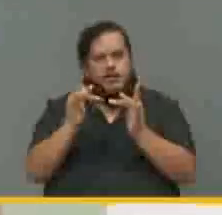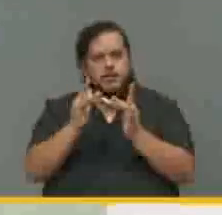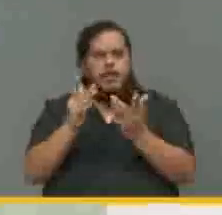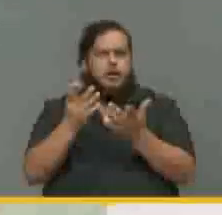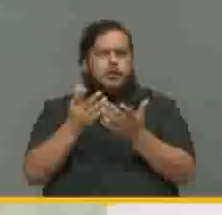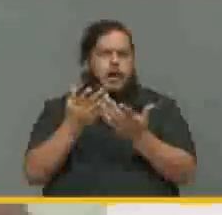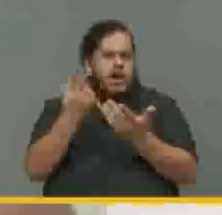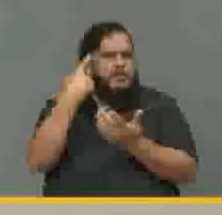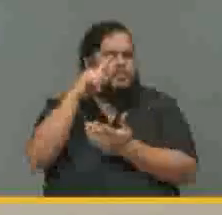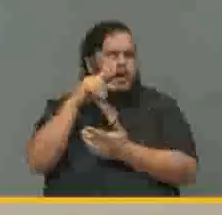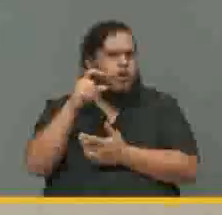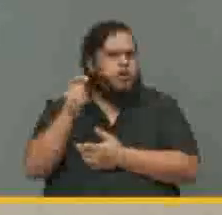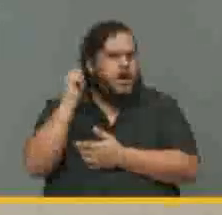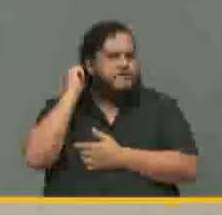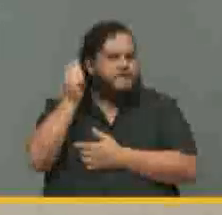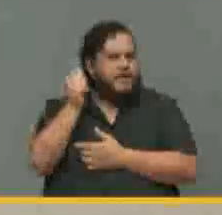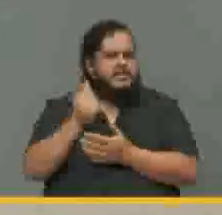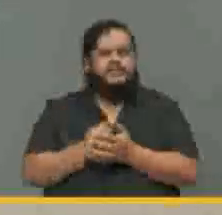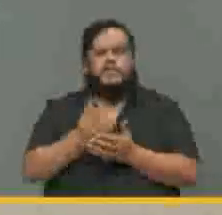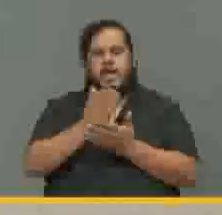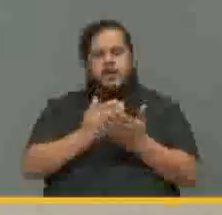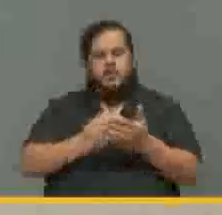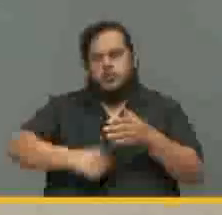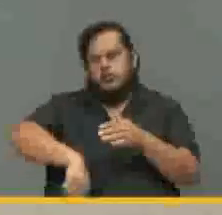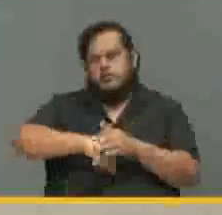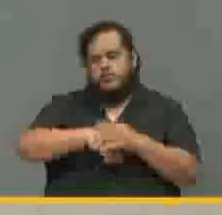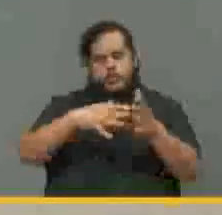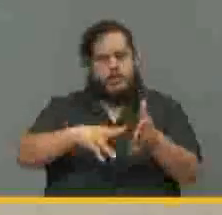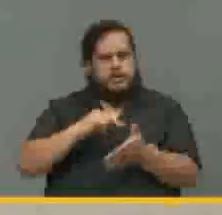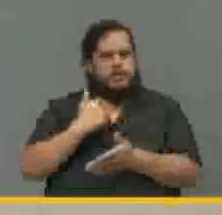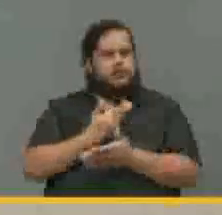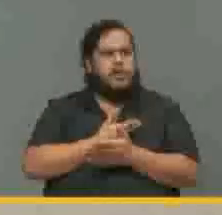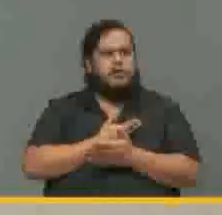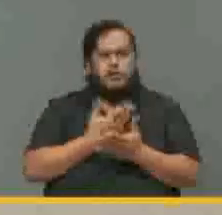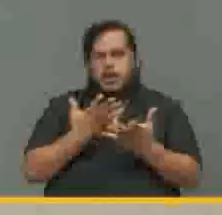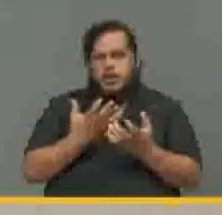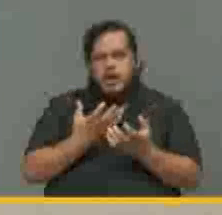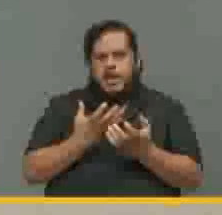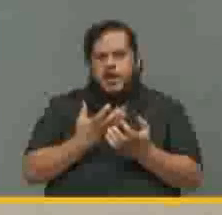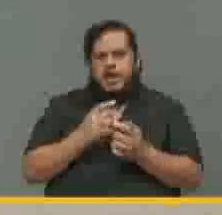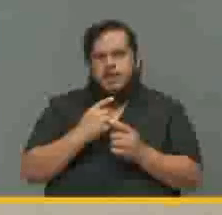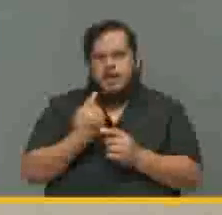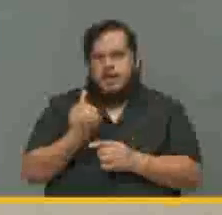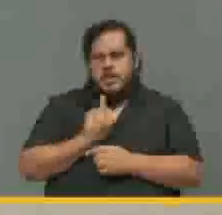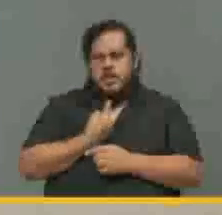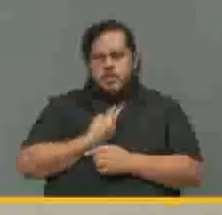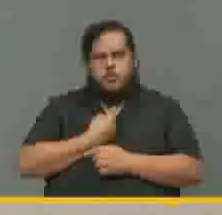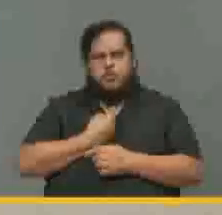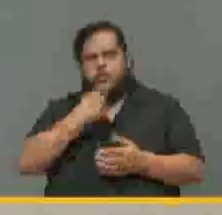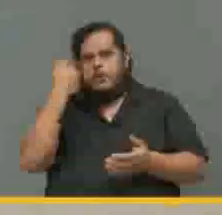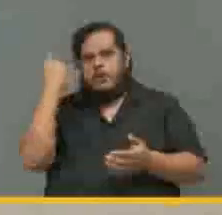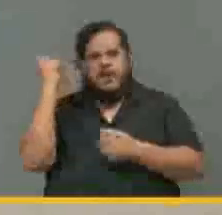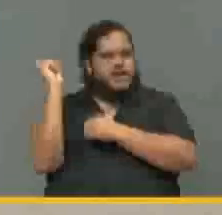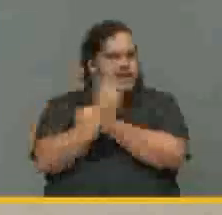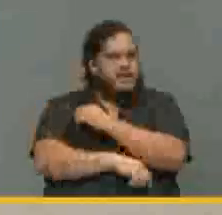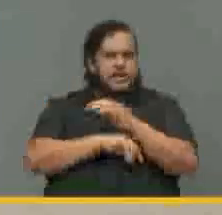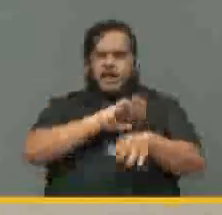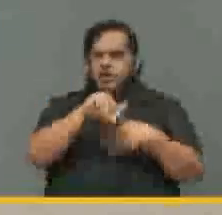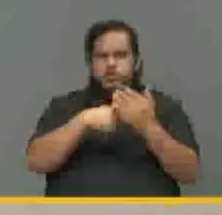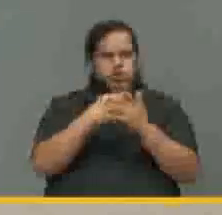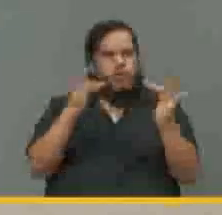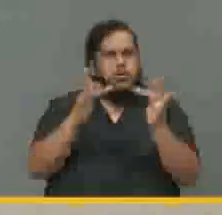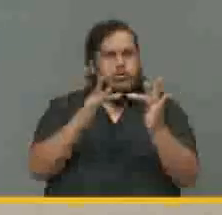o alcanza para falta. Algunos futbolistas nuestros pretenden o desean que uno le sancione todos los contactos en el